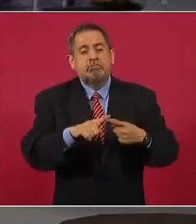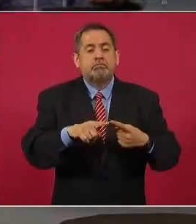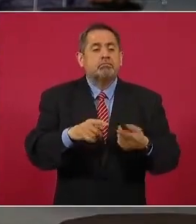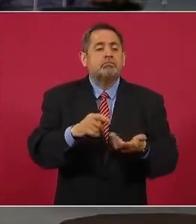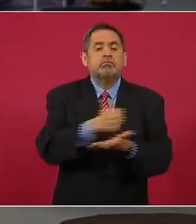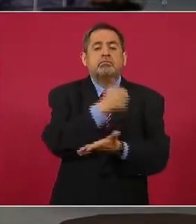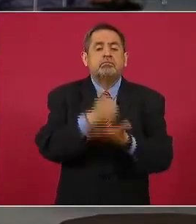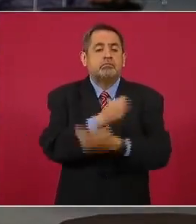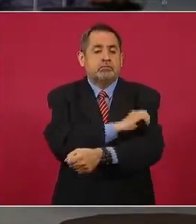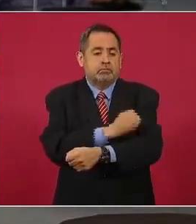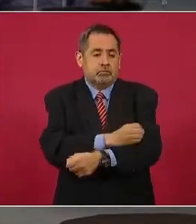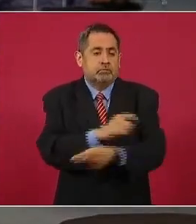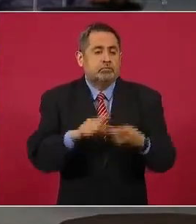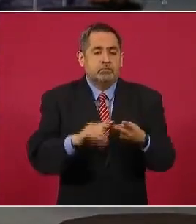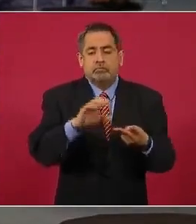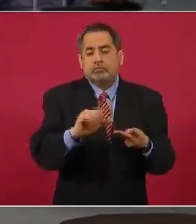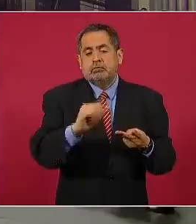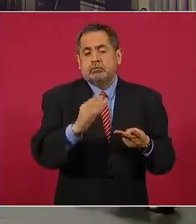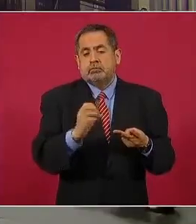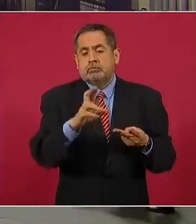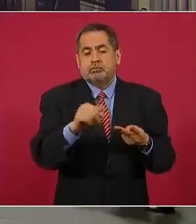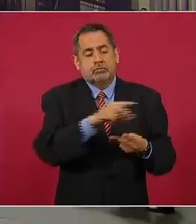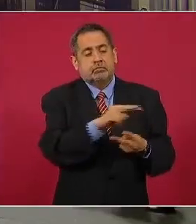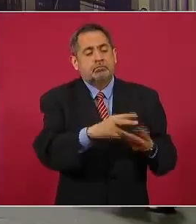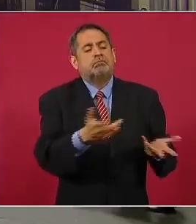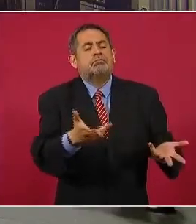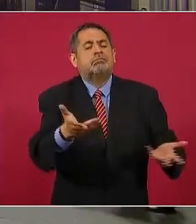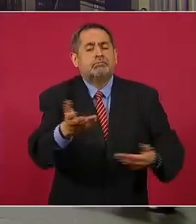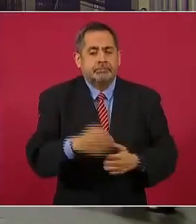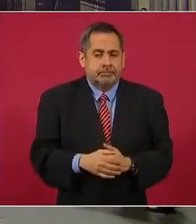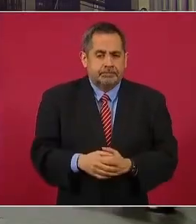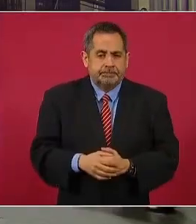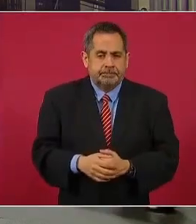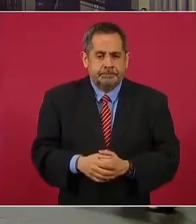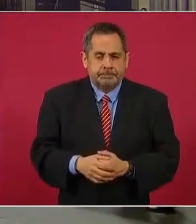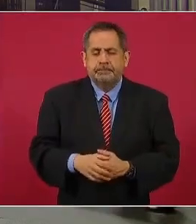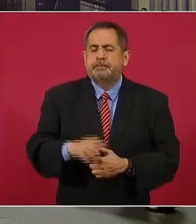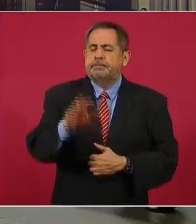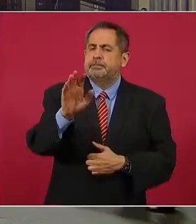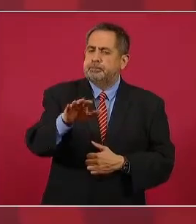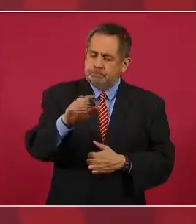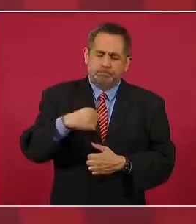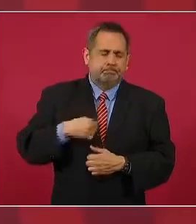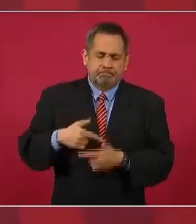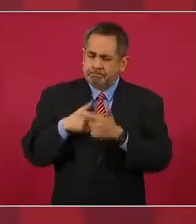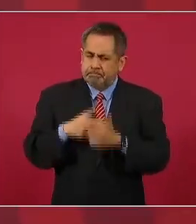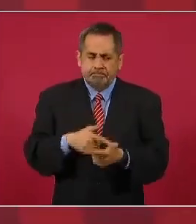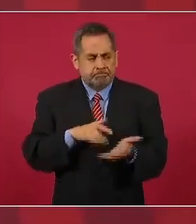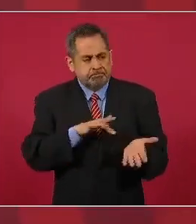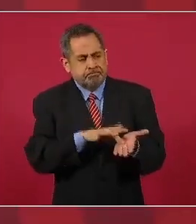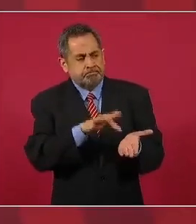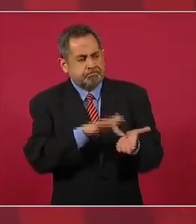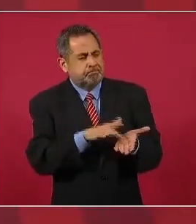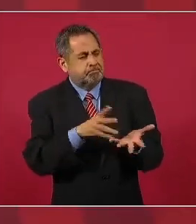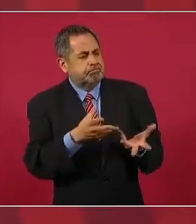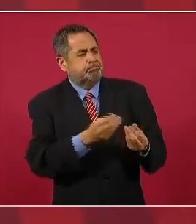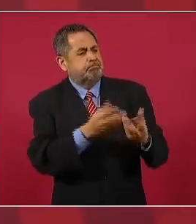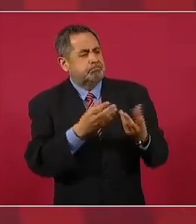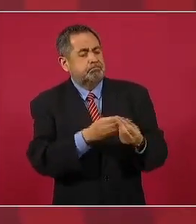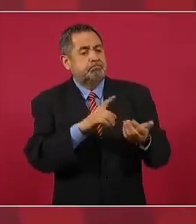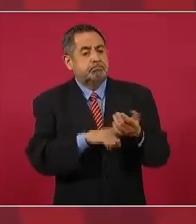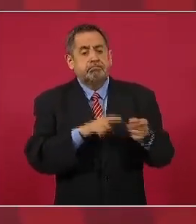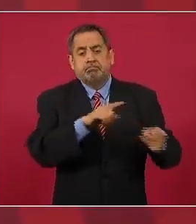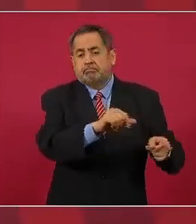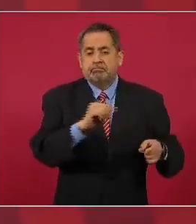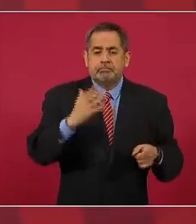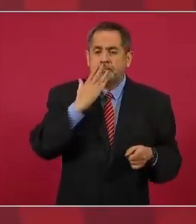Caborca precisamente. Entonces, que nos pudiera comentar. Pues vamos a continuar apoyando en Sonora para enfrentar